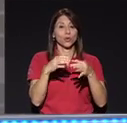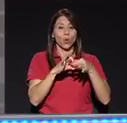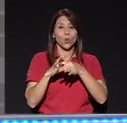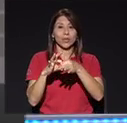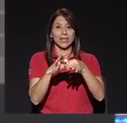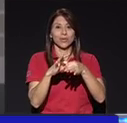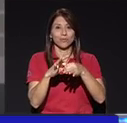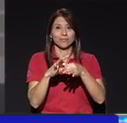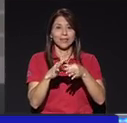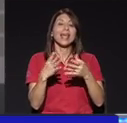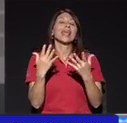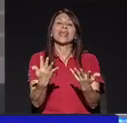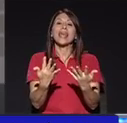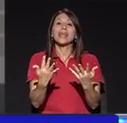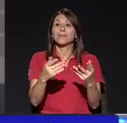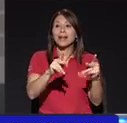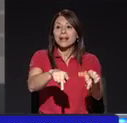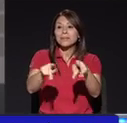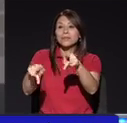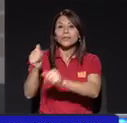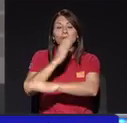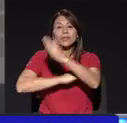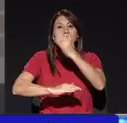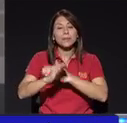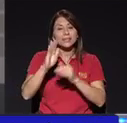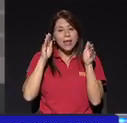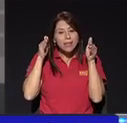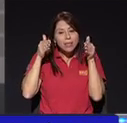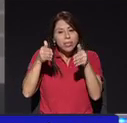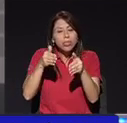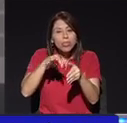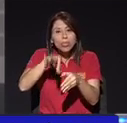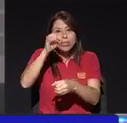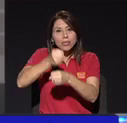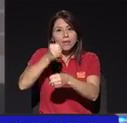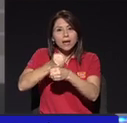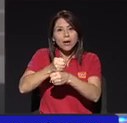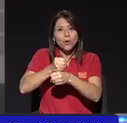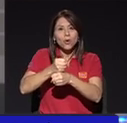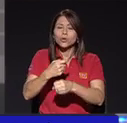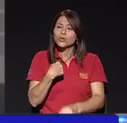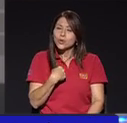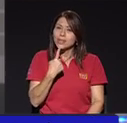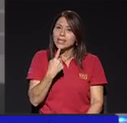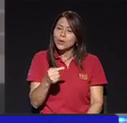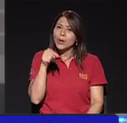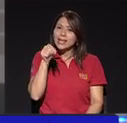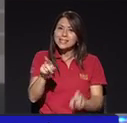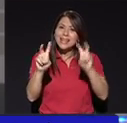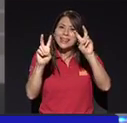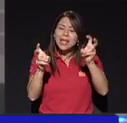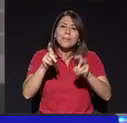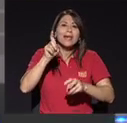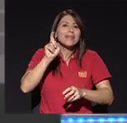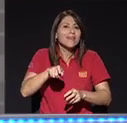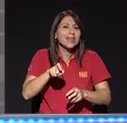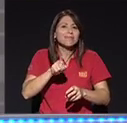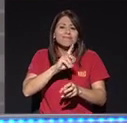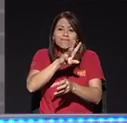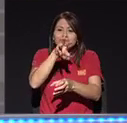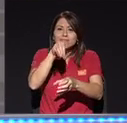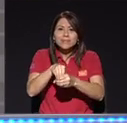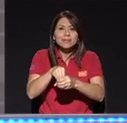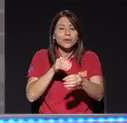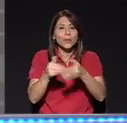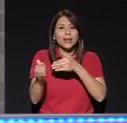de inserción laboral, ¿verdad? Que se enfoca más en la parte laboral, yo digo, bueno, esto es un tema que se debería tratar en